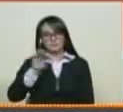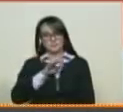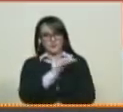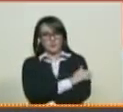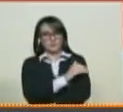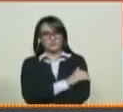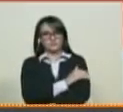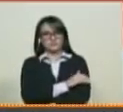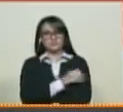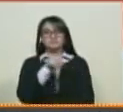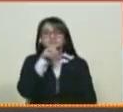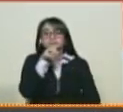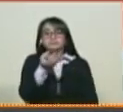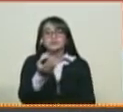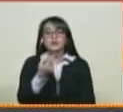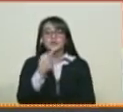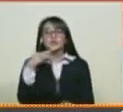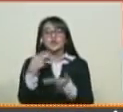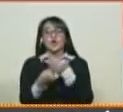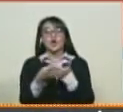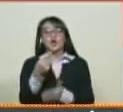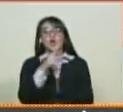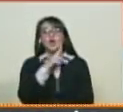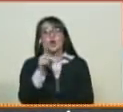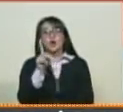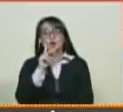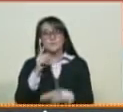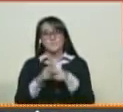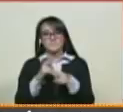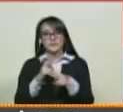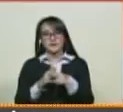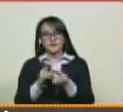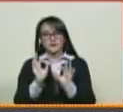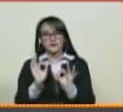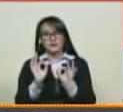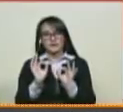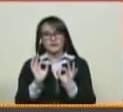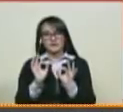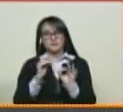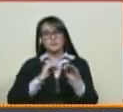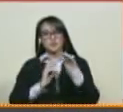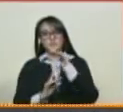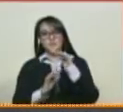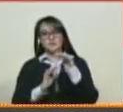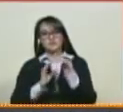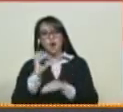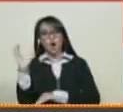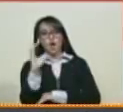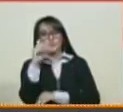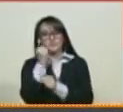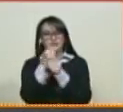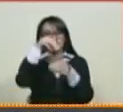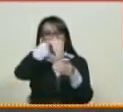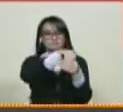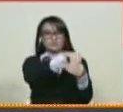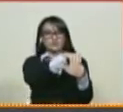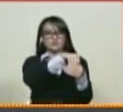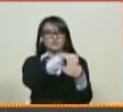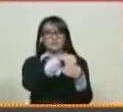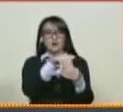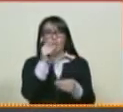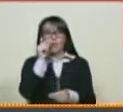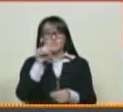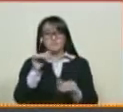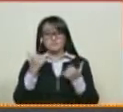nombre de un funcionario de inmigración colombiana llamado Mauricio Jiménez, que era quien permitió el paso